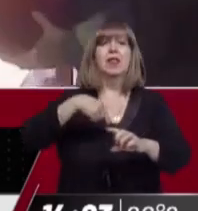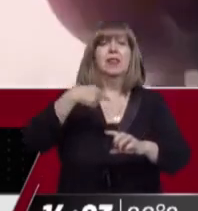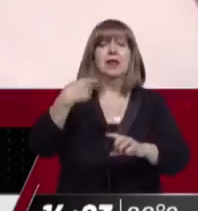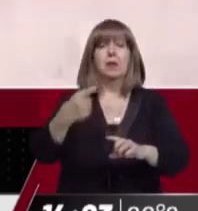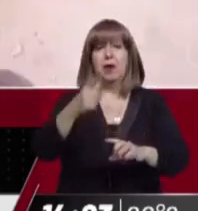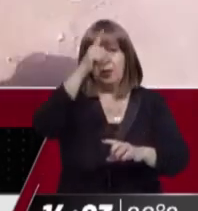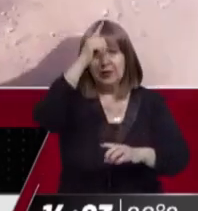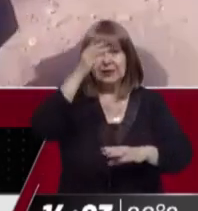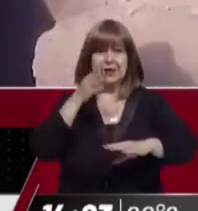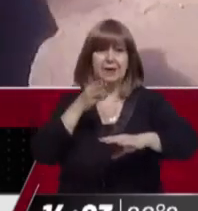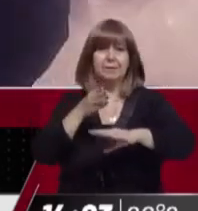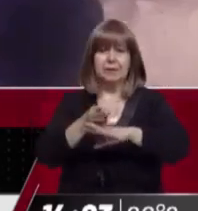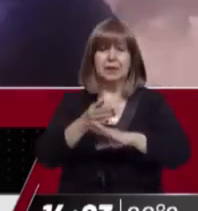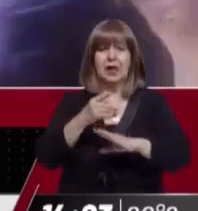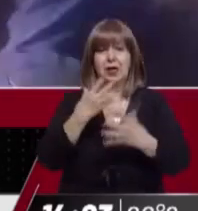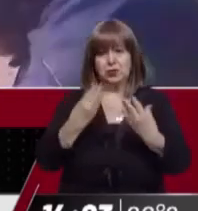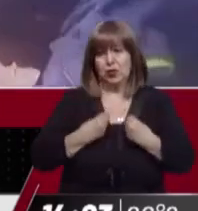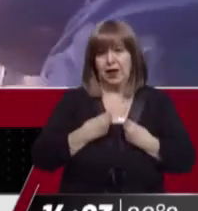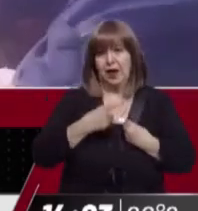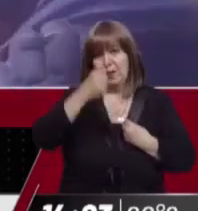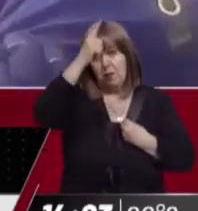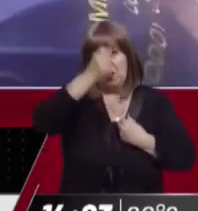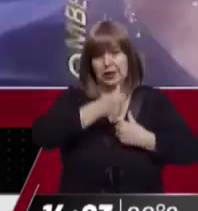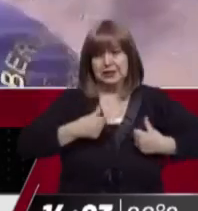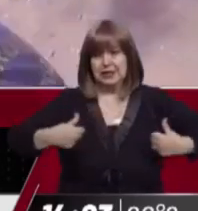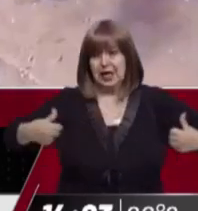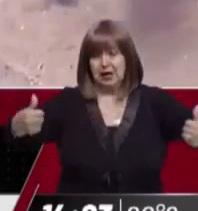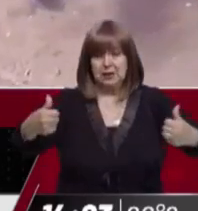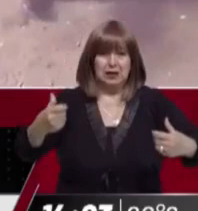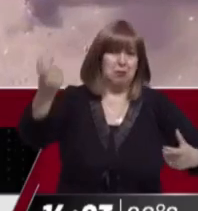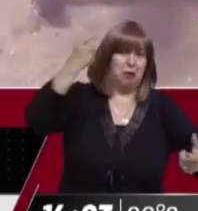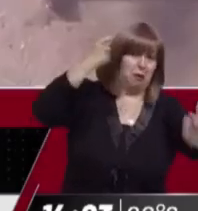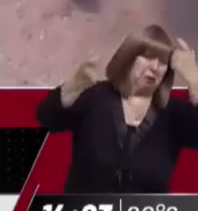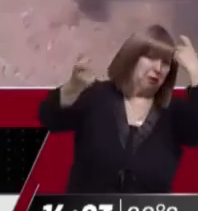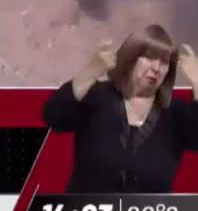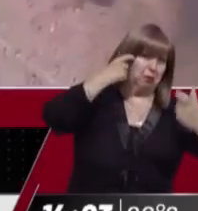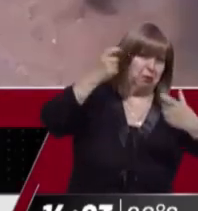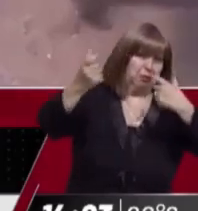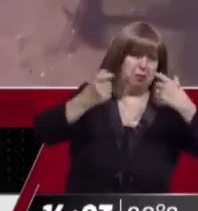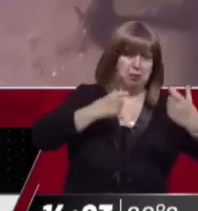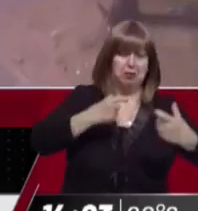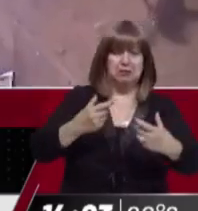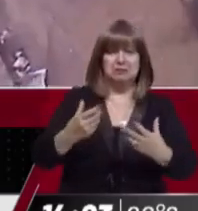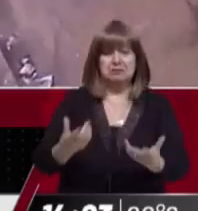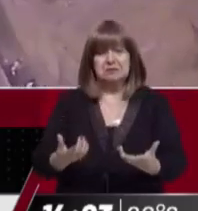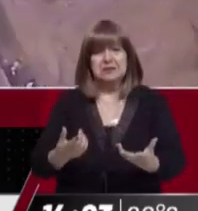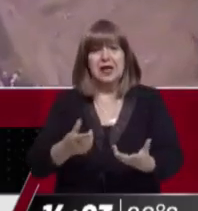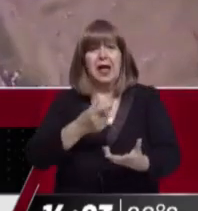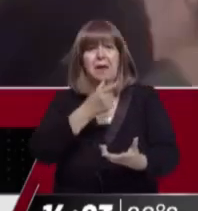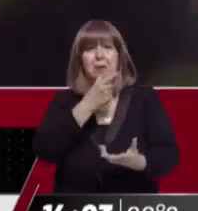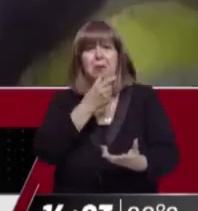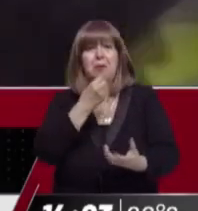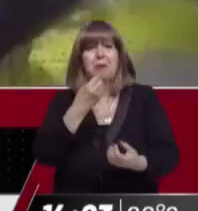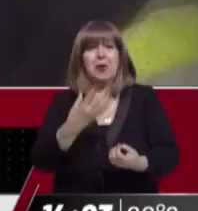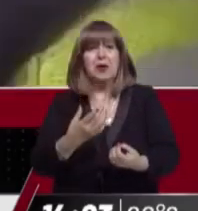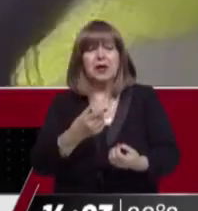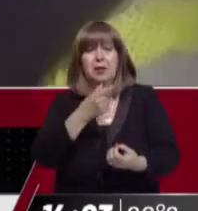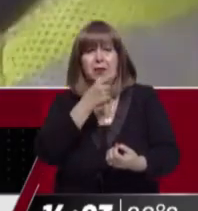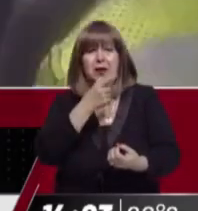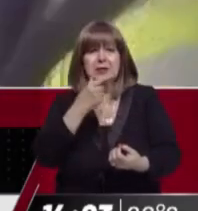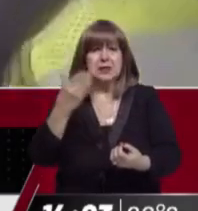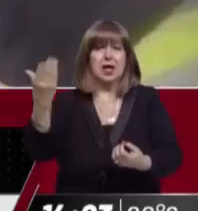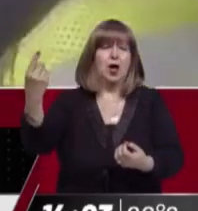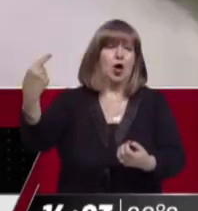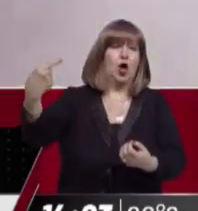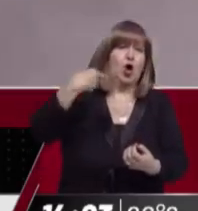policía pudo reprimir. ¡Qué barbaridad! Ahí nosotros pudimos recién apagar la casa. ¿El por qué? Supuestamente es un ajuste de cuentas,